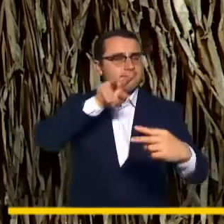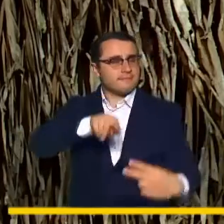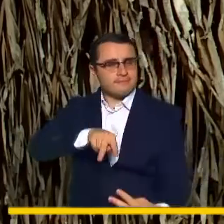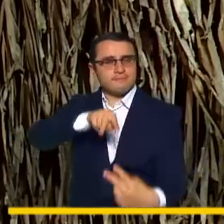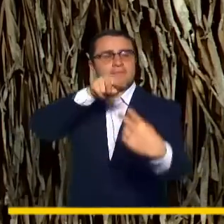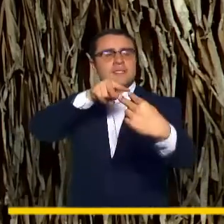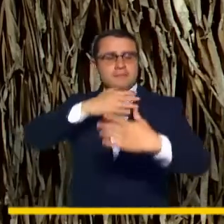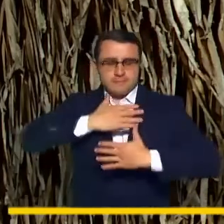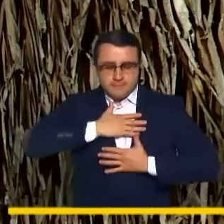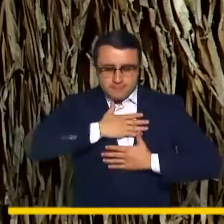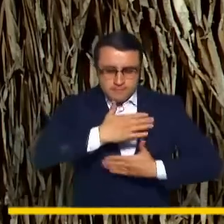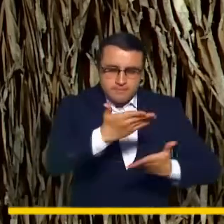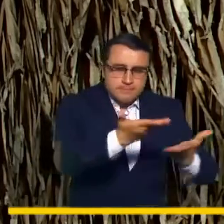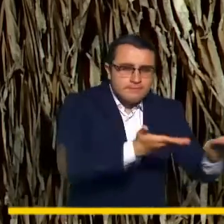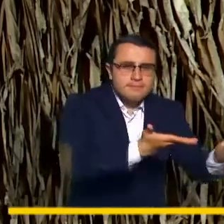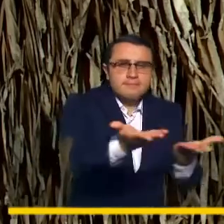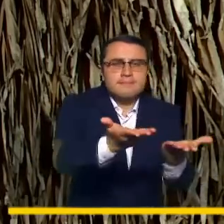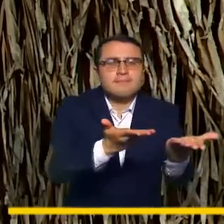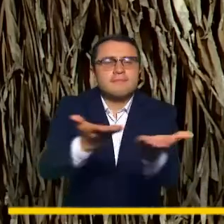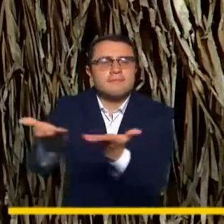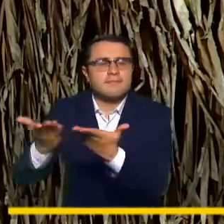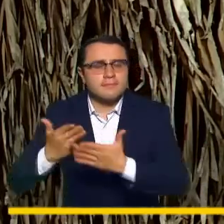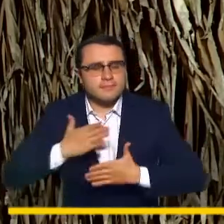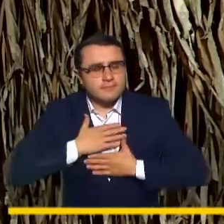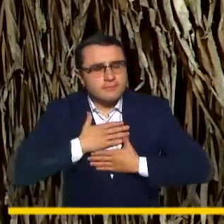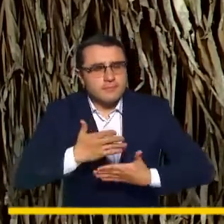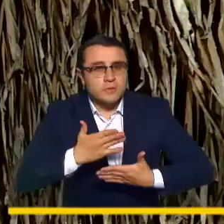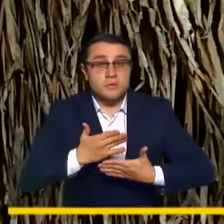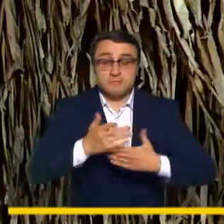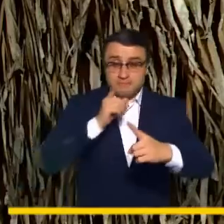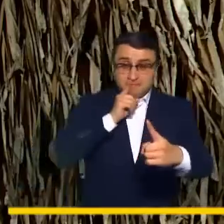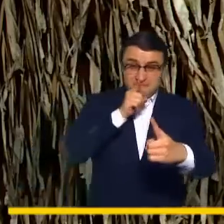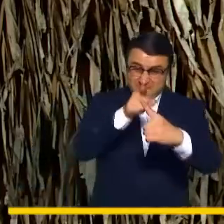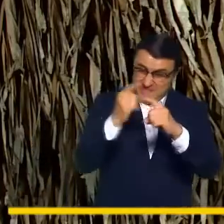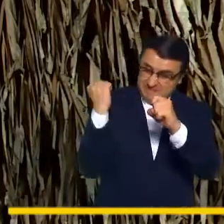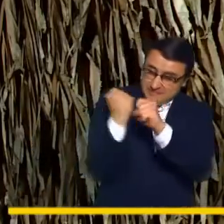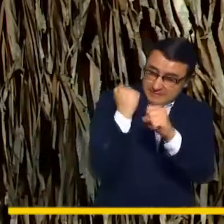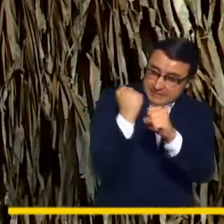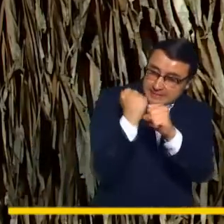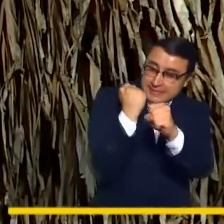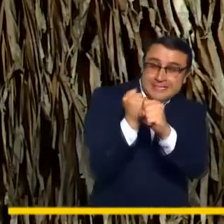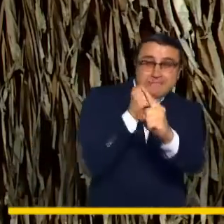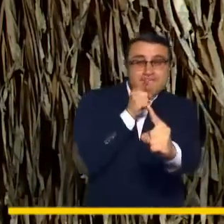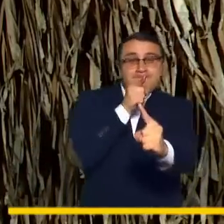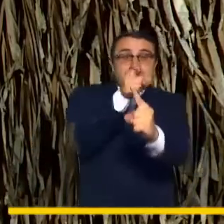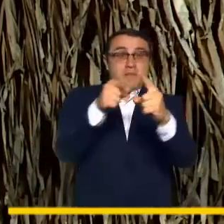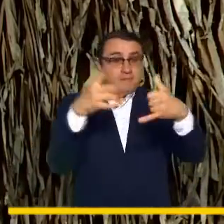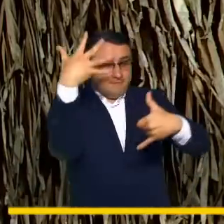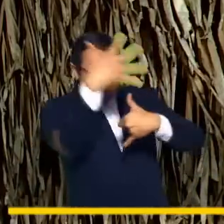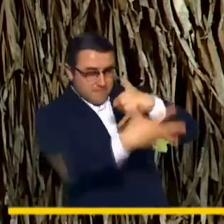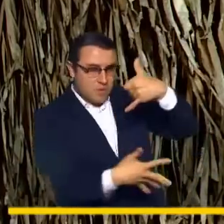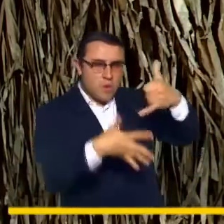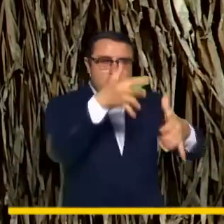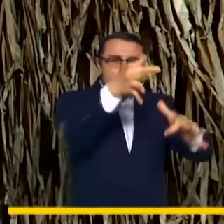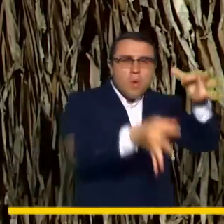a su servicio y hacer hasta lo imposible porque la justicia sea en